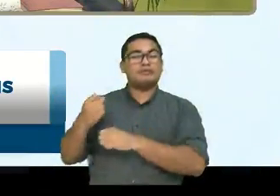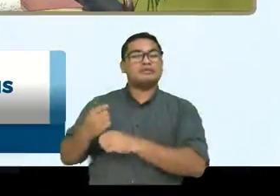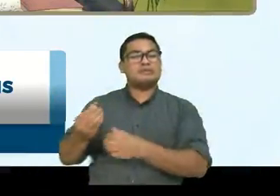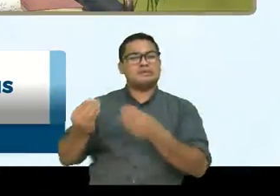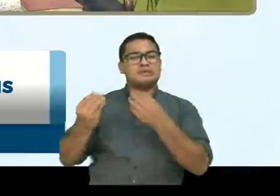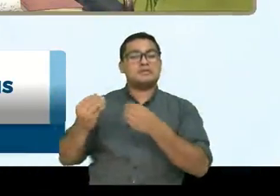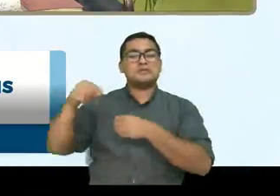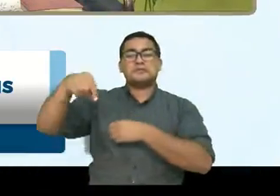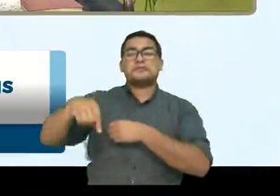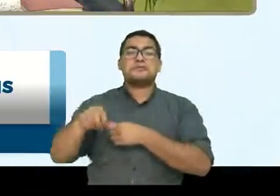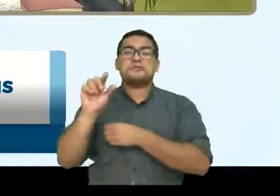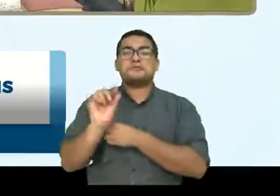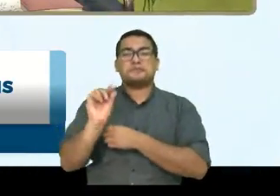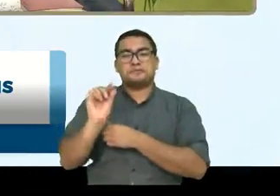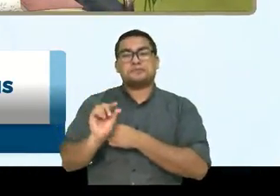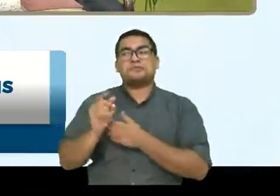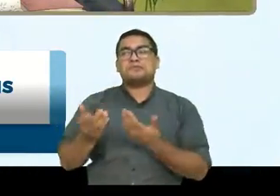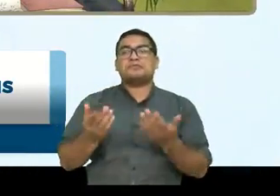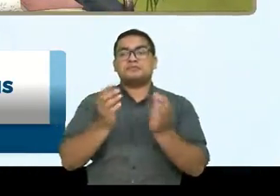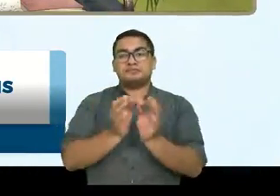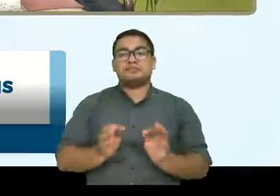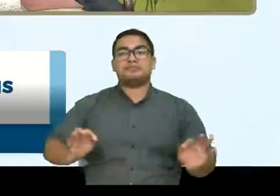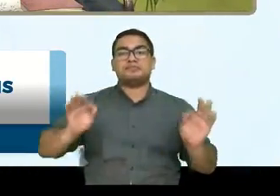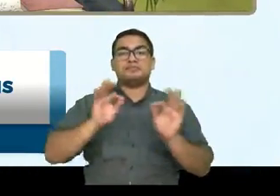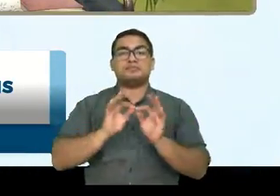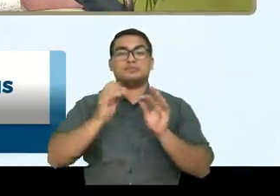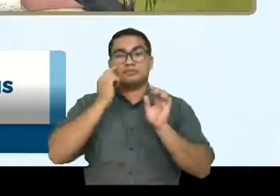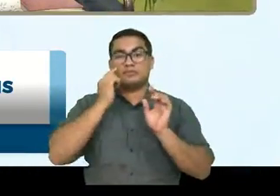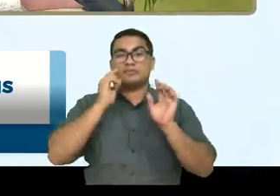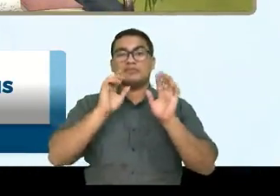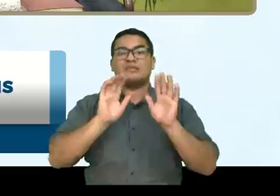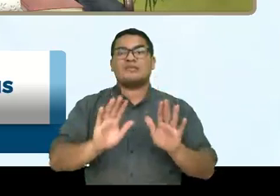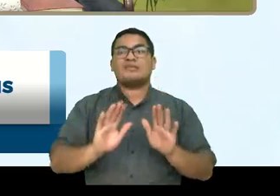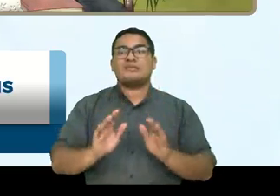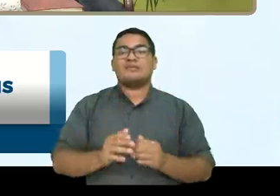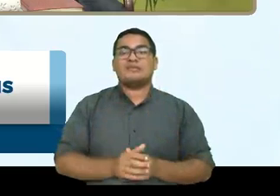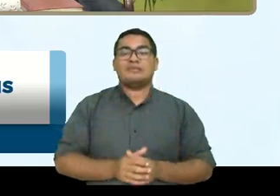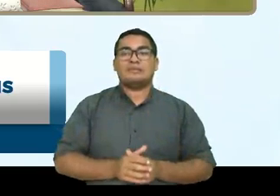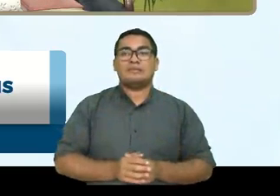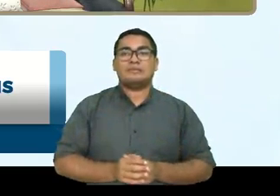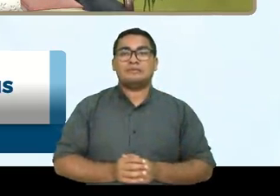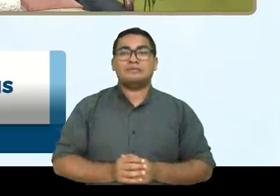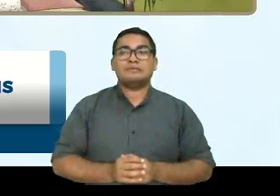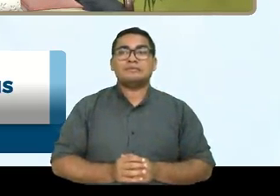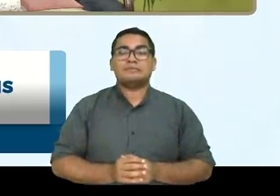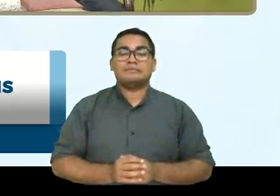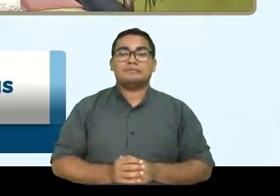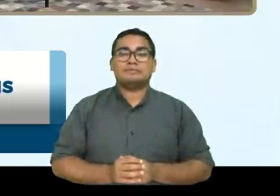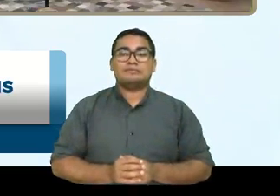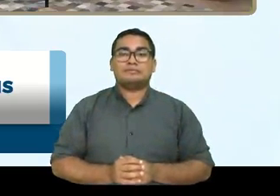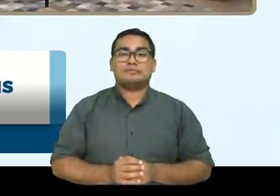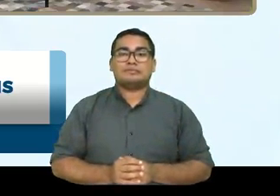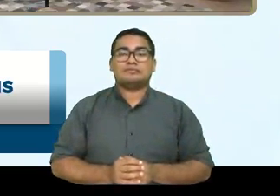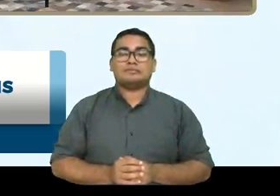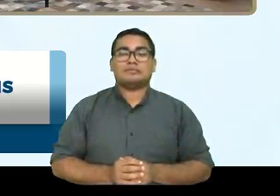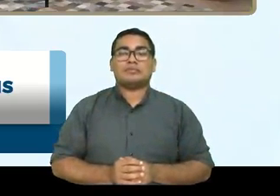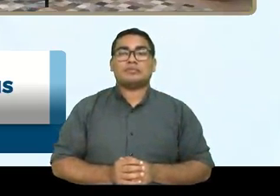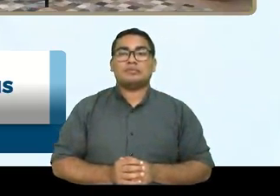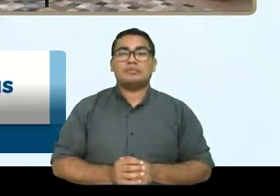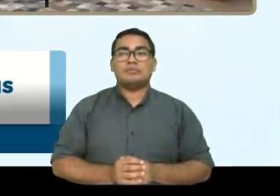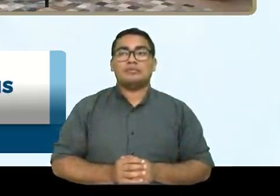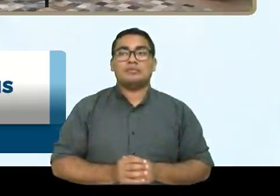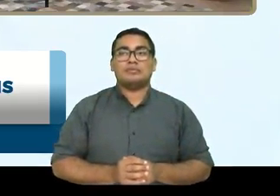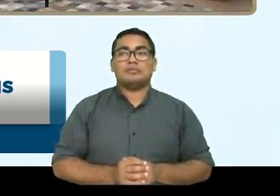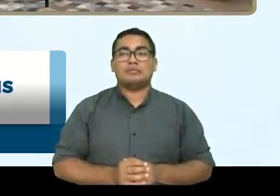¿verdad? Que eso es muy importante, que es la prevención. Correcto. Mediante todas estas acciones. Han habido casos, pues, pero ya menos. Son muy